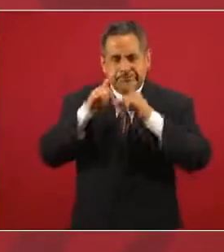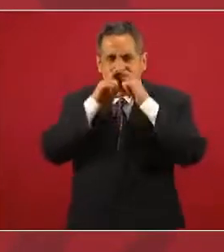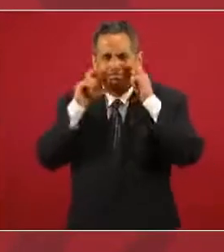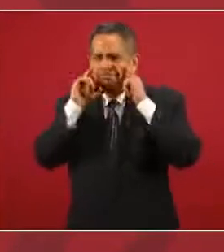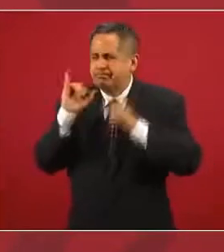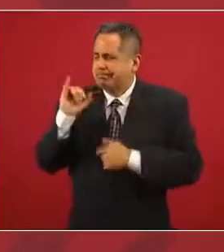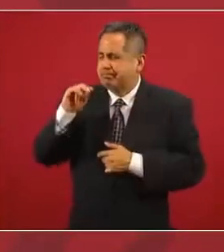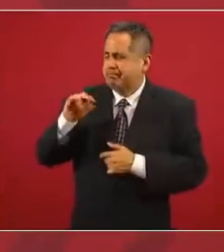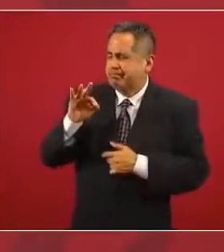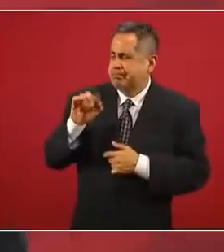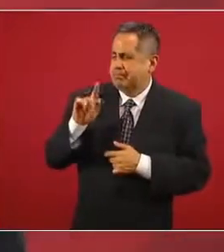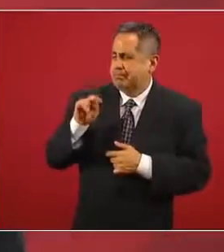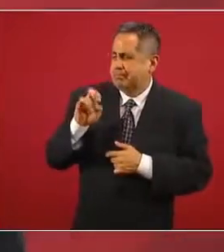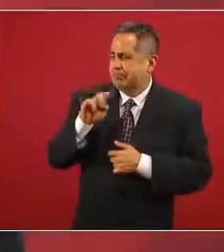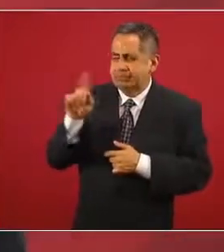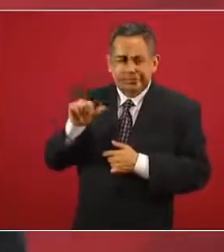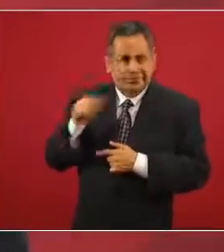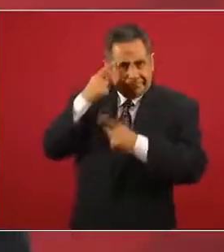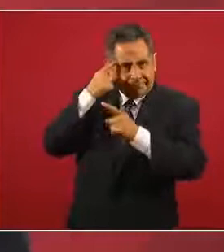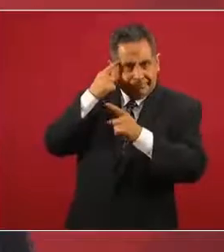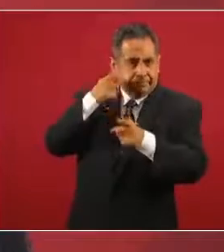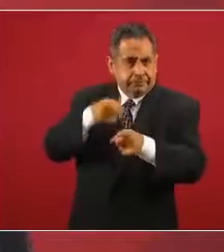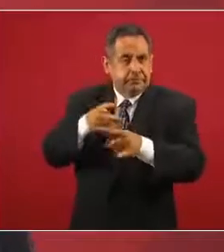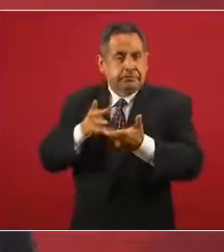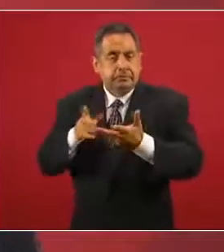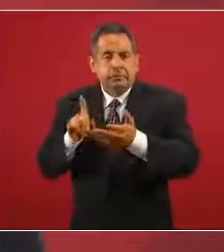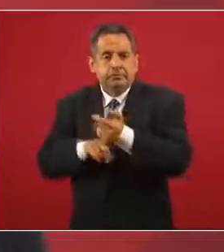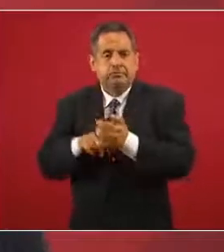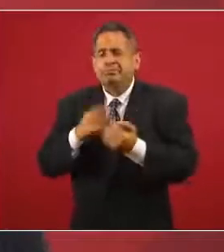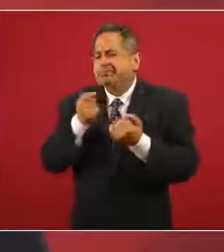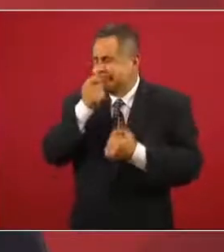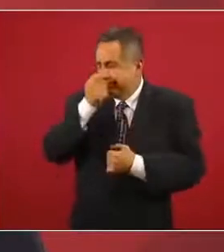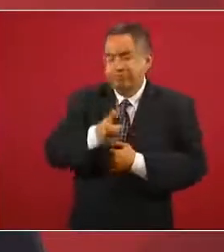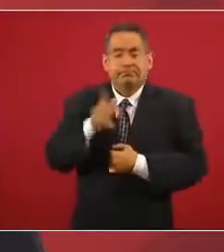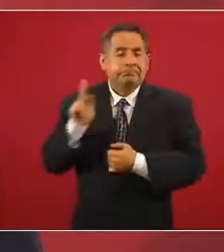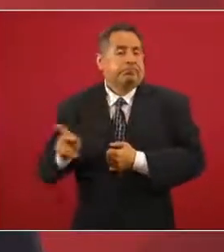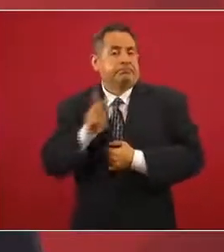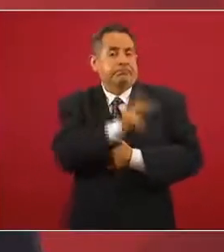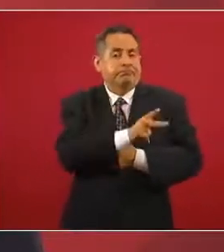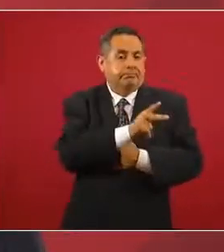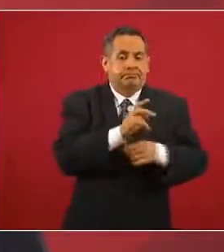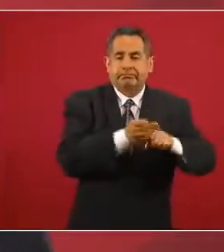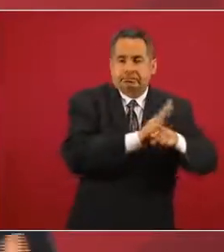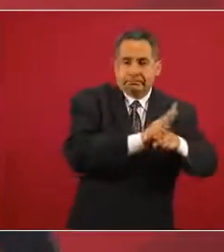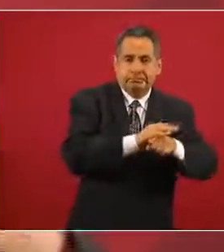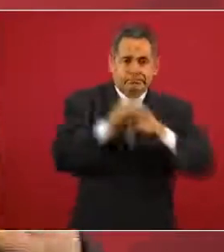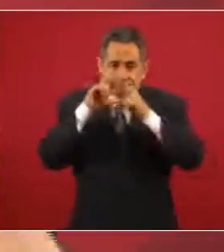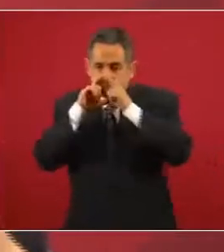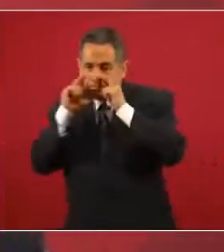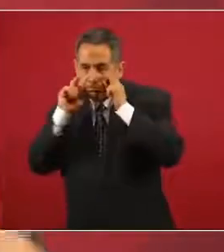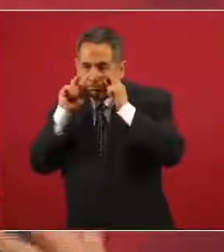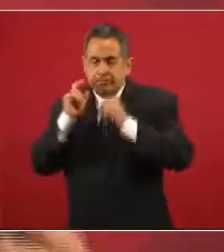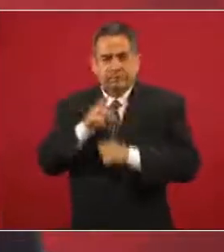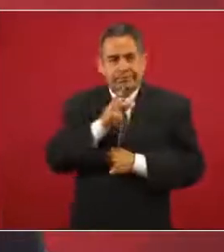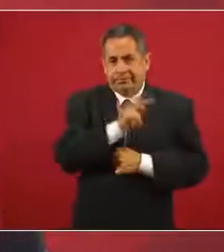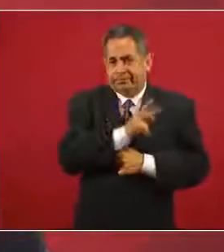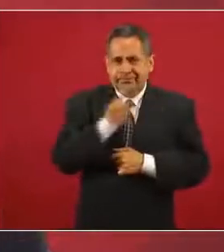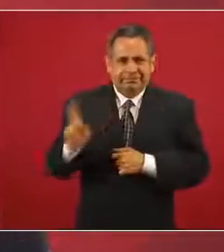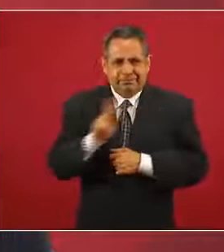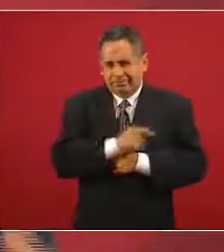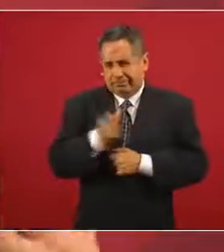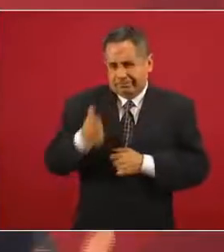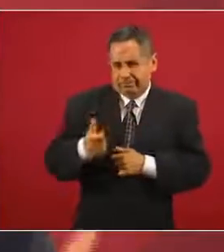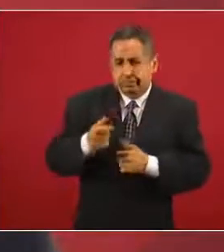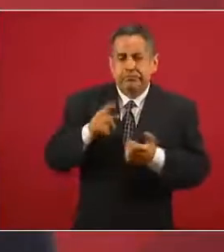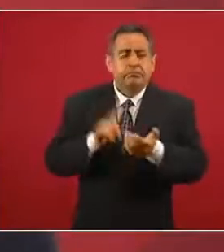las características de la influenza, muchas de ellas semejantes a COVID-19, que logran una rápida